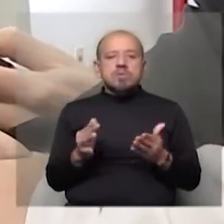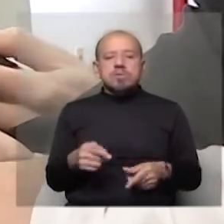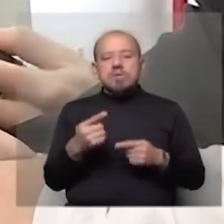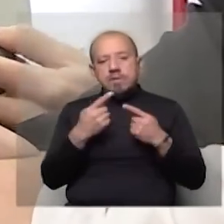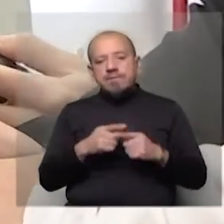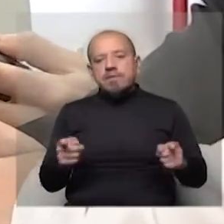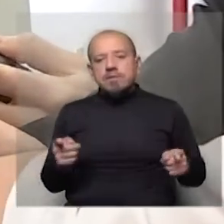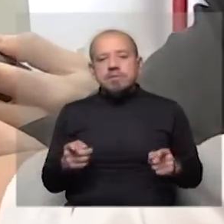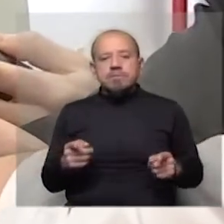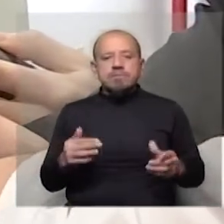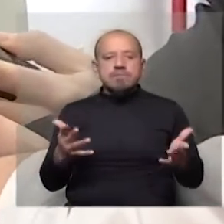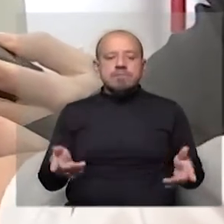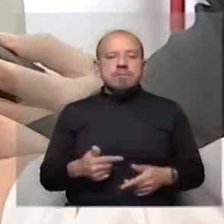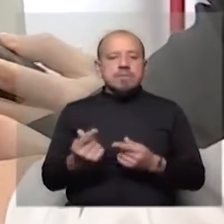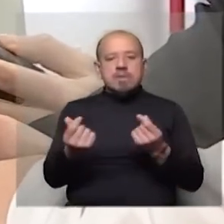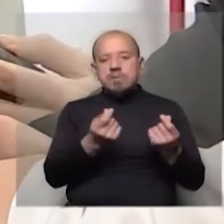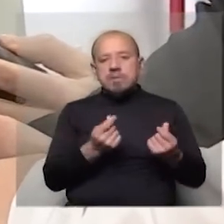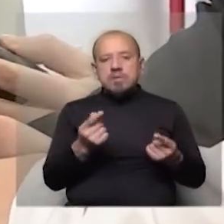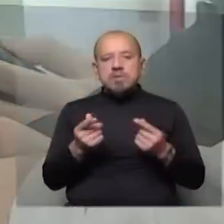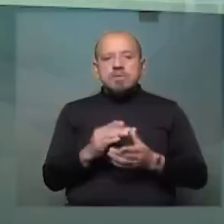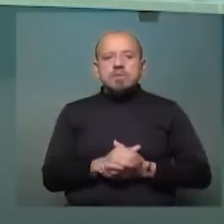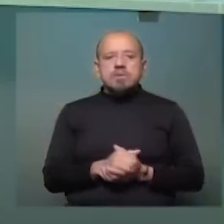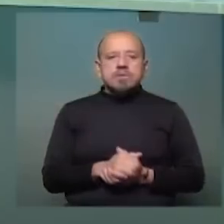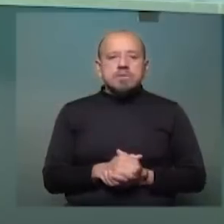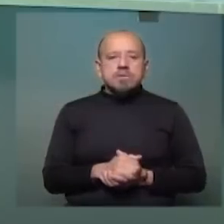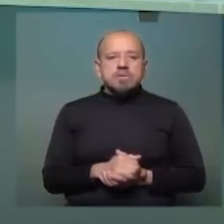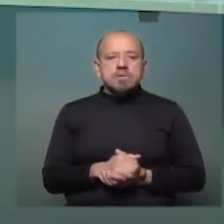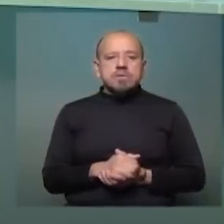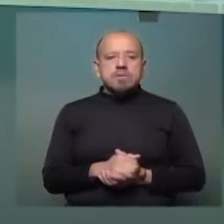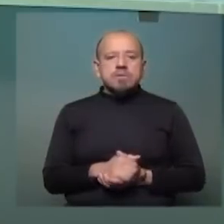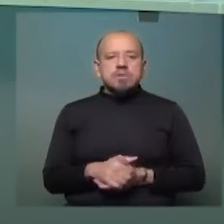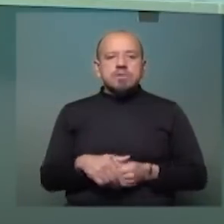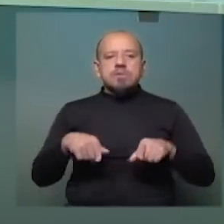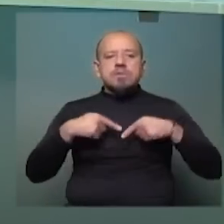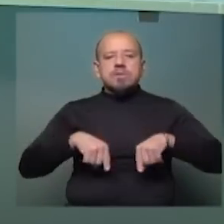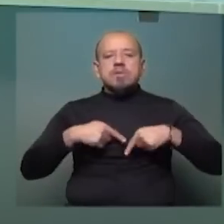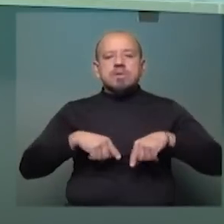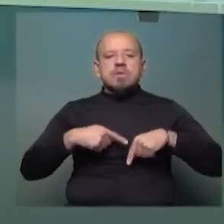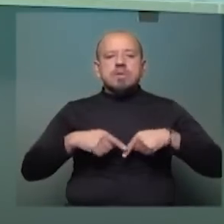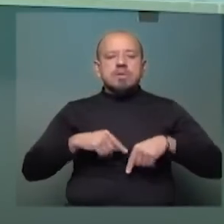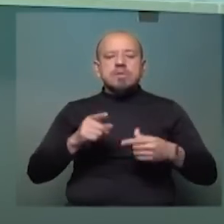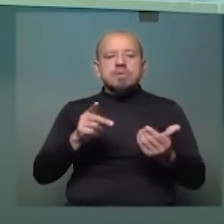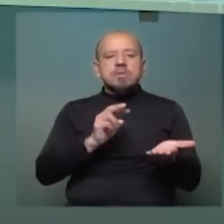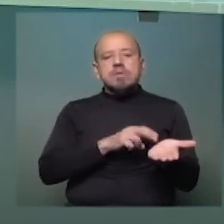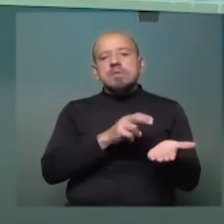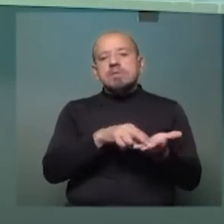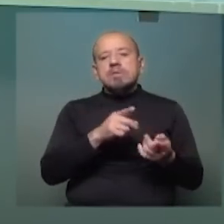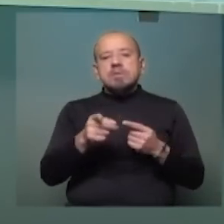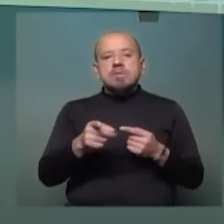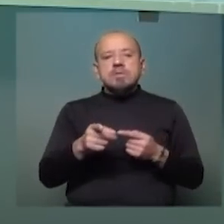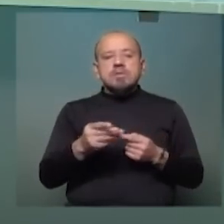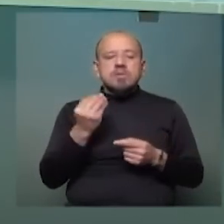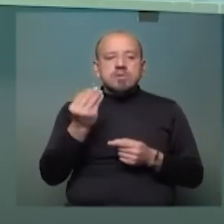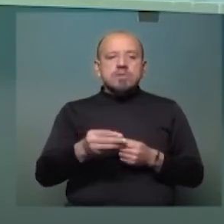cambiaria La diferencia de precios es brutal y el intendente de salto y precandidato a la presidencia del